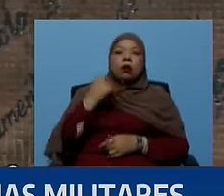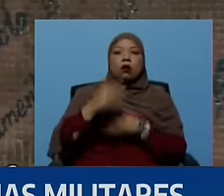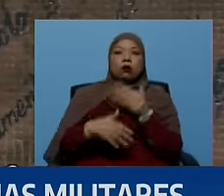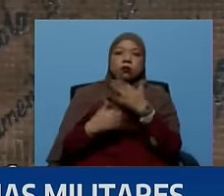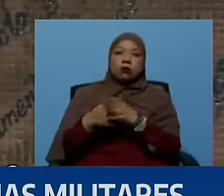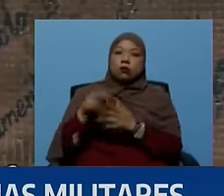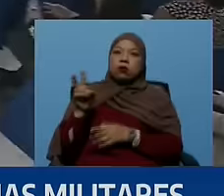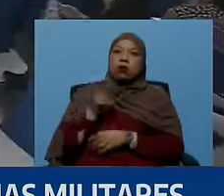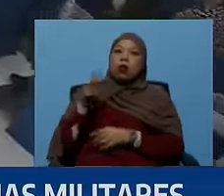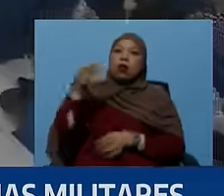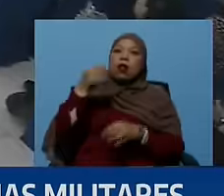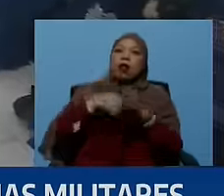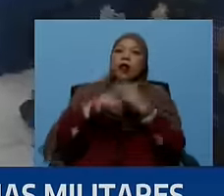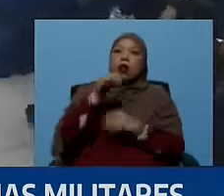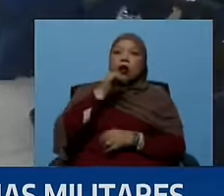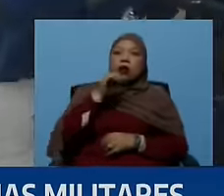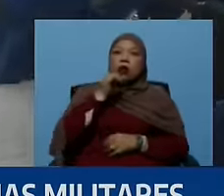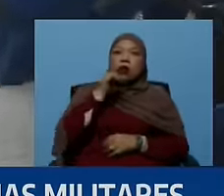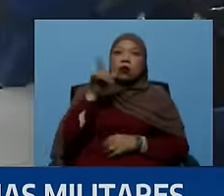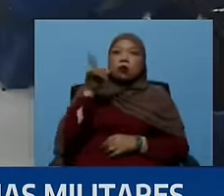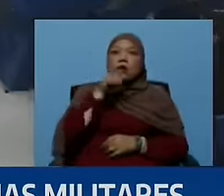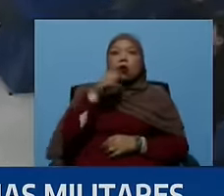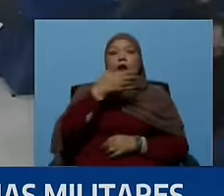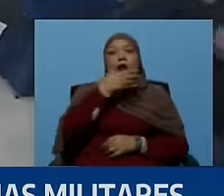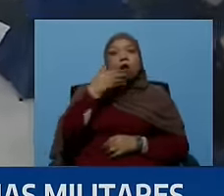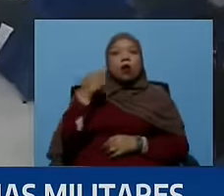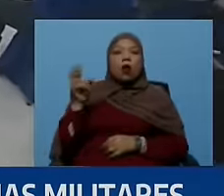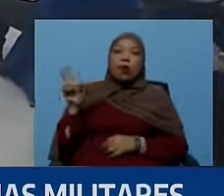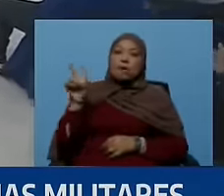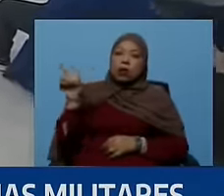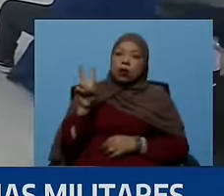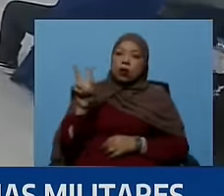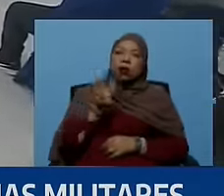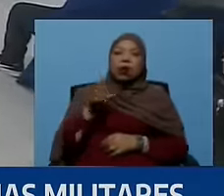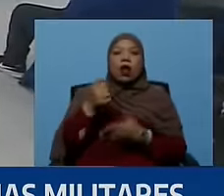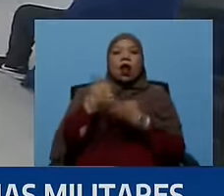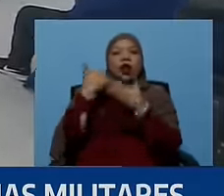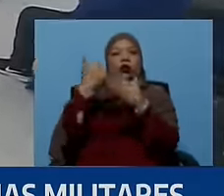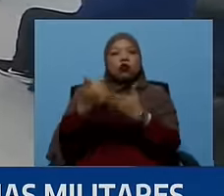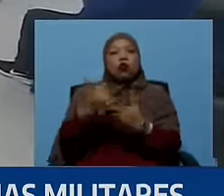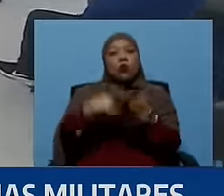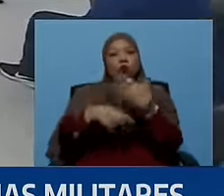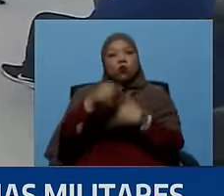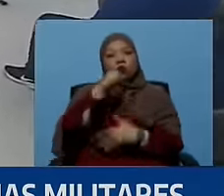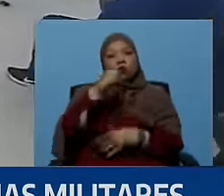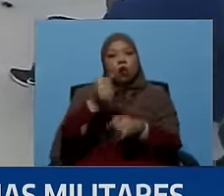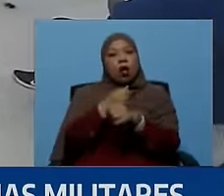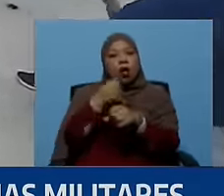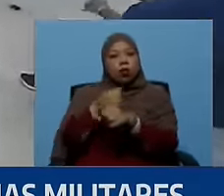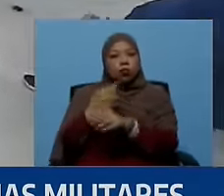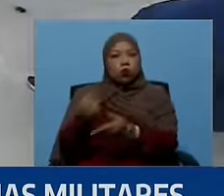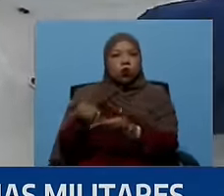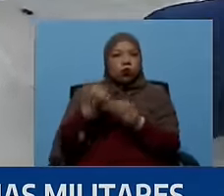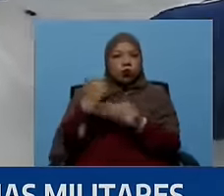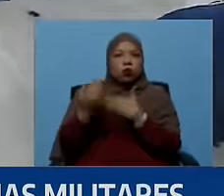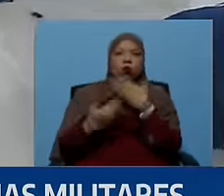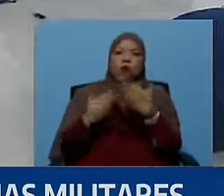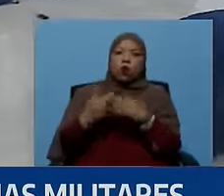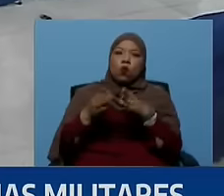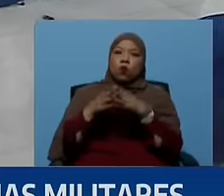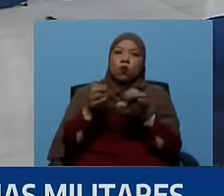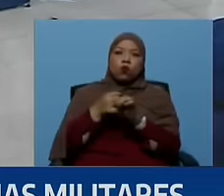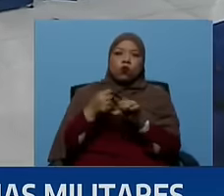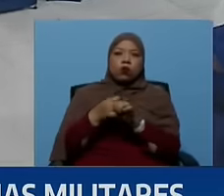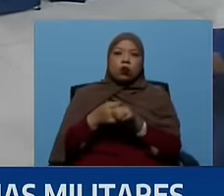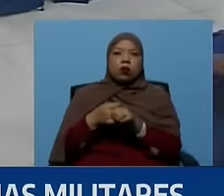bendecidos y milagrosos para construir una patria mejor para ayudar al que tenga que ser ayudado para arreglar todo lo que